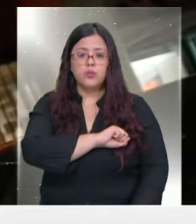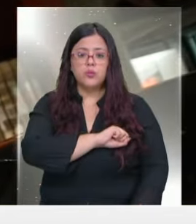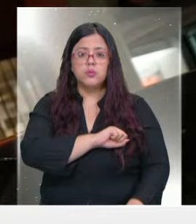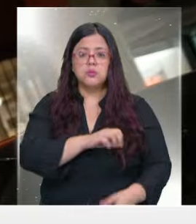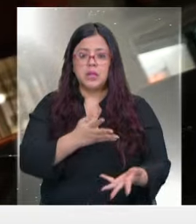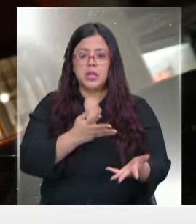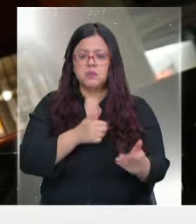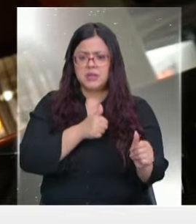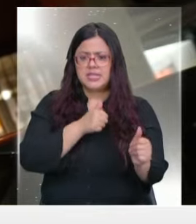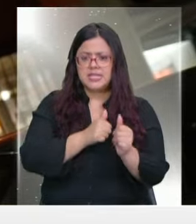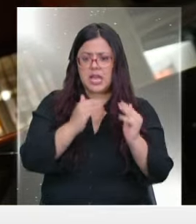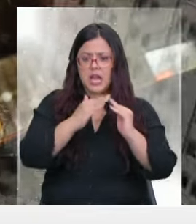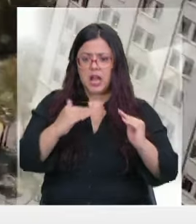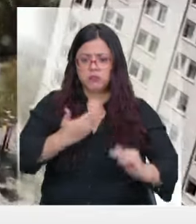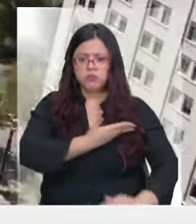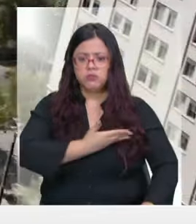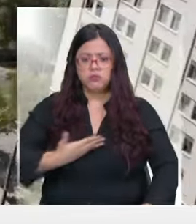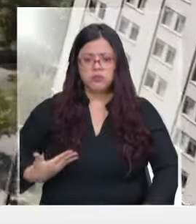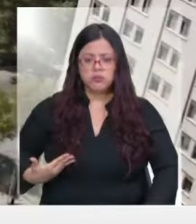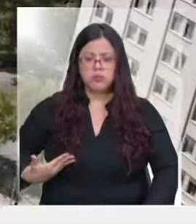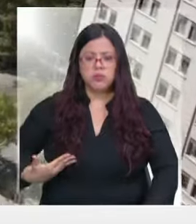lejos del Palacio de Gobierno.